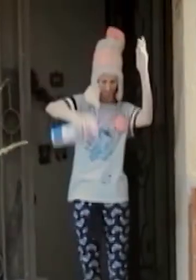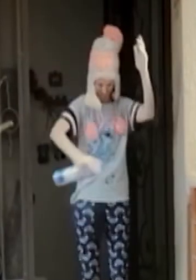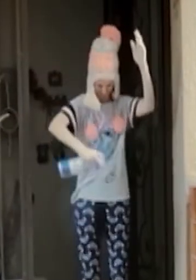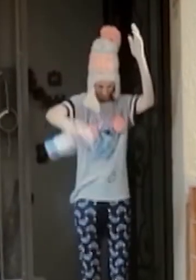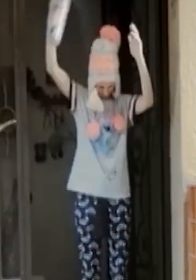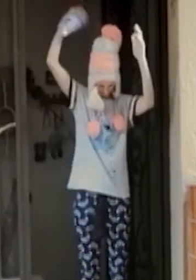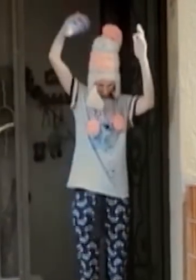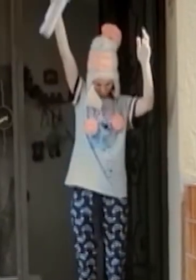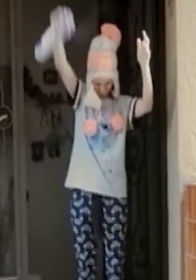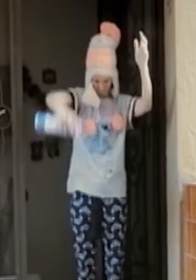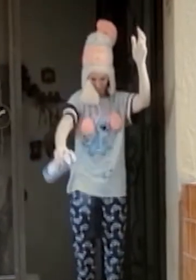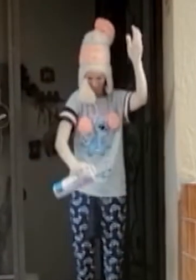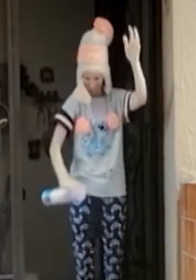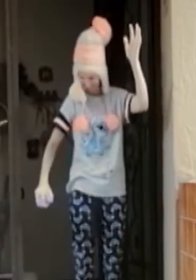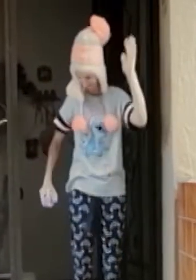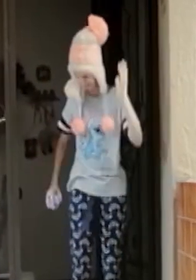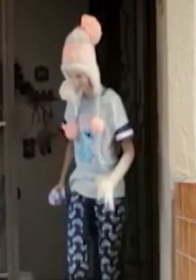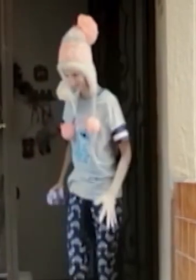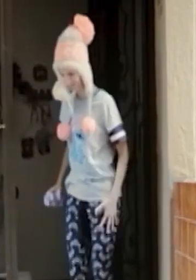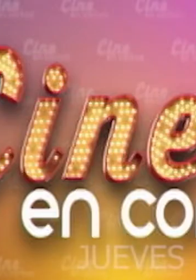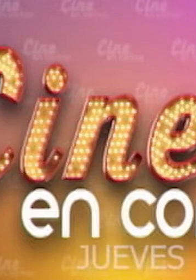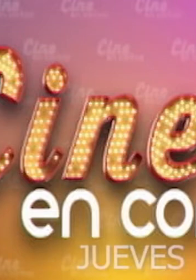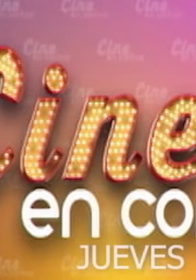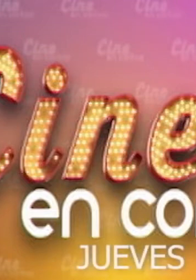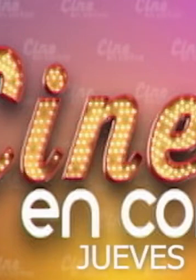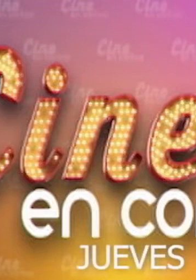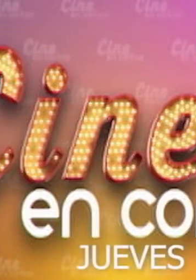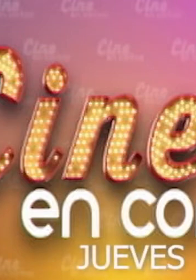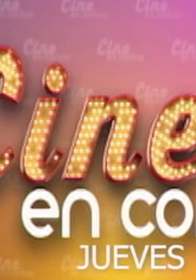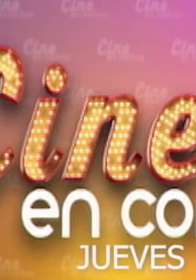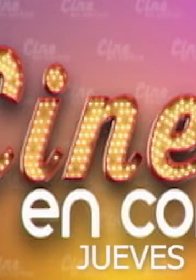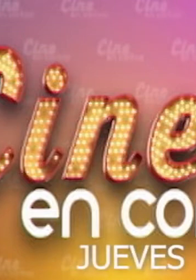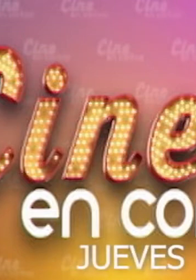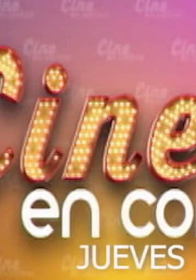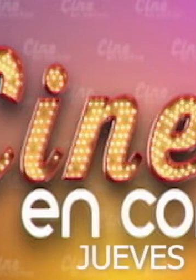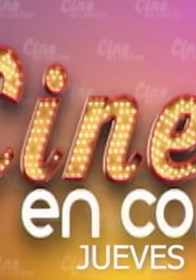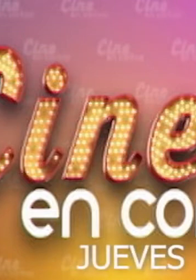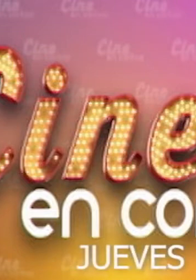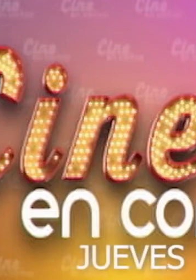tolerancia. Aquí en 13, Costa Rica Televisión.